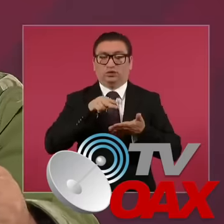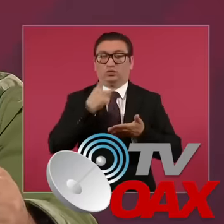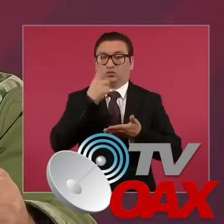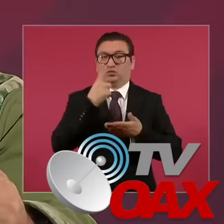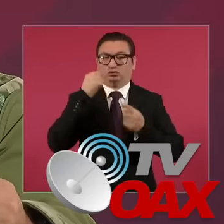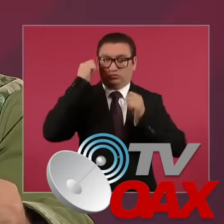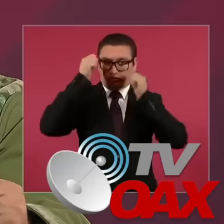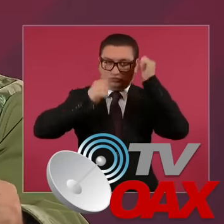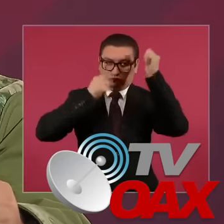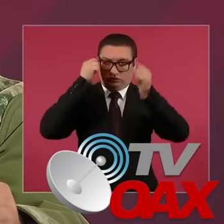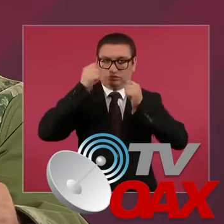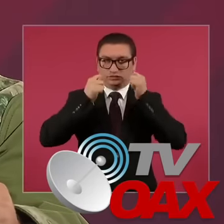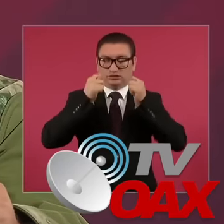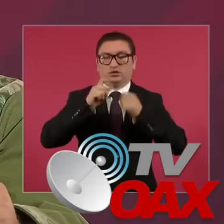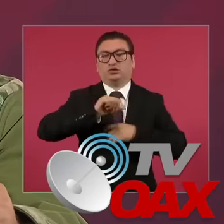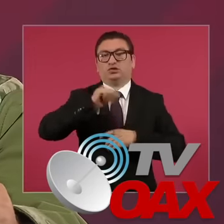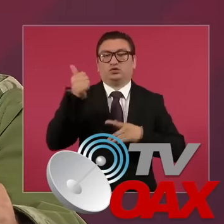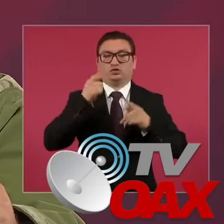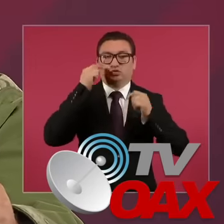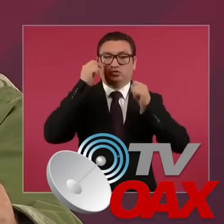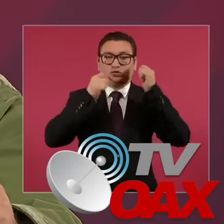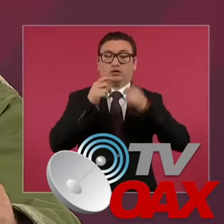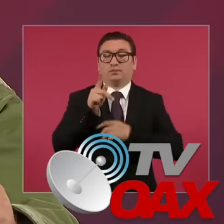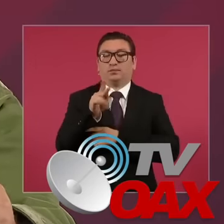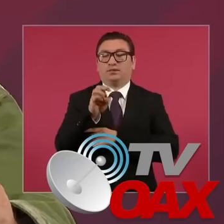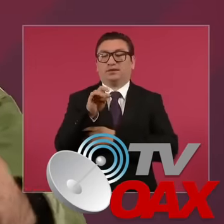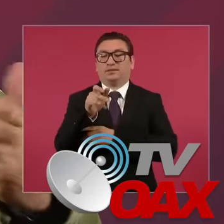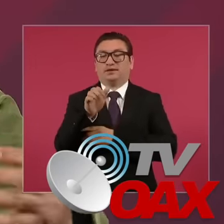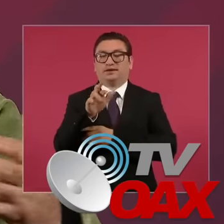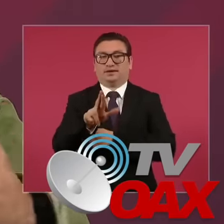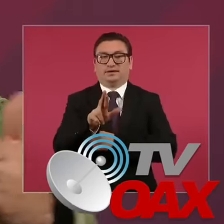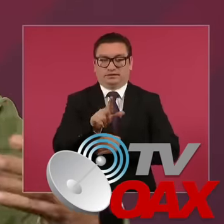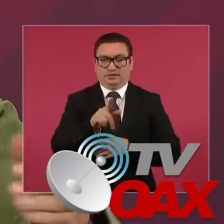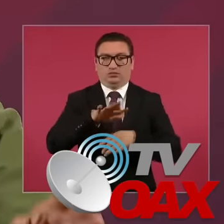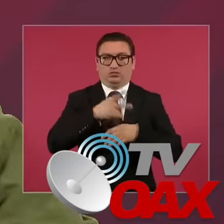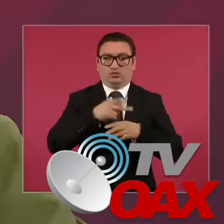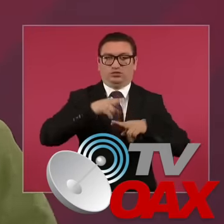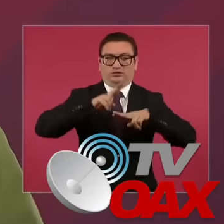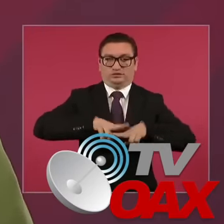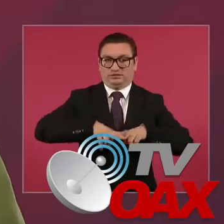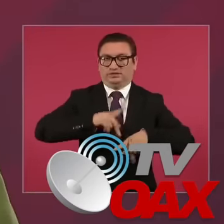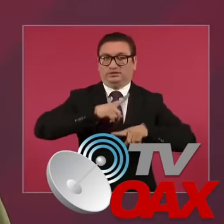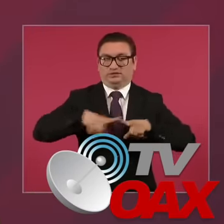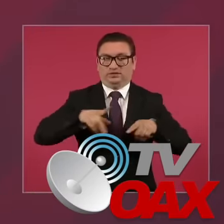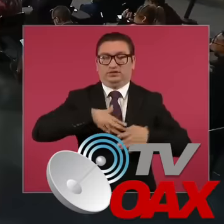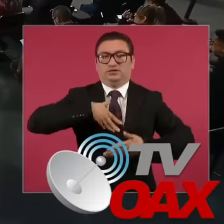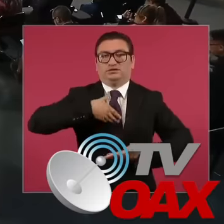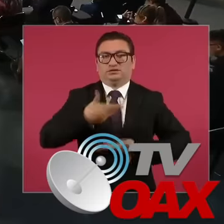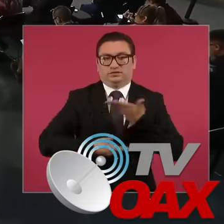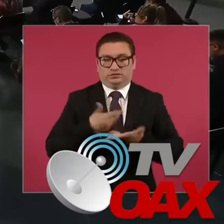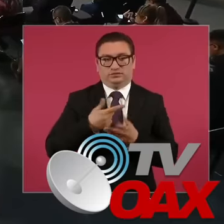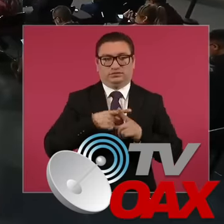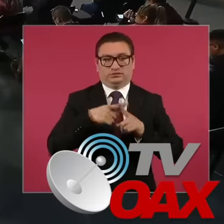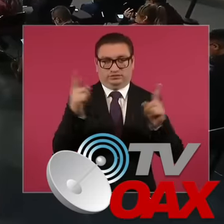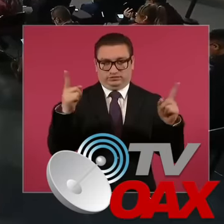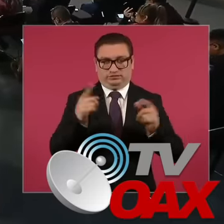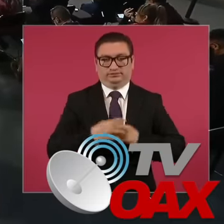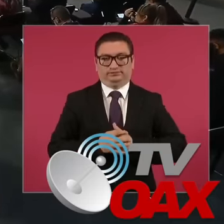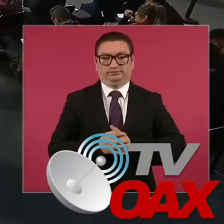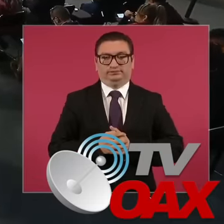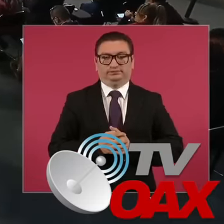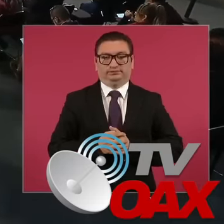turista, clase turista, y la otra es clase premier, por el tipo de asientos y los servicios que se ofrecen una vez a